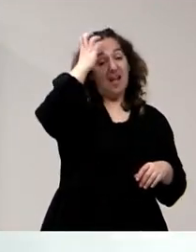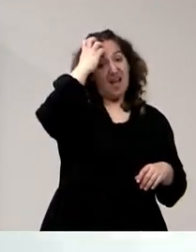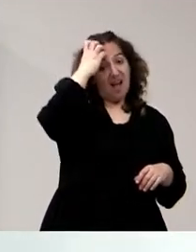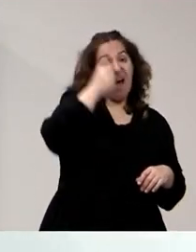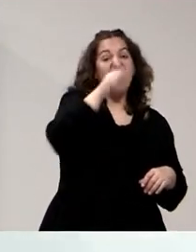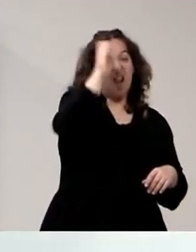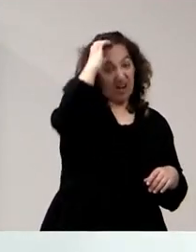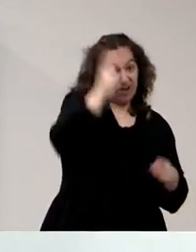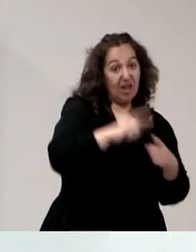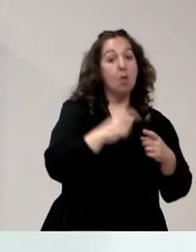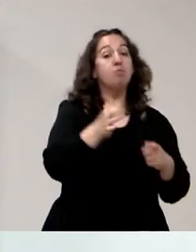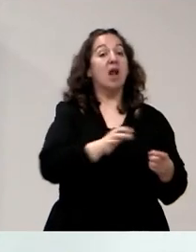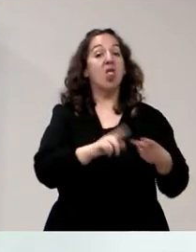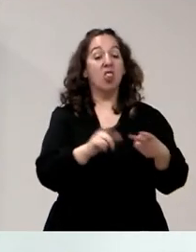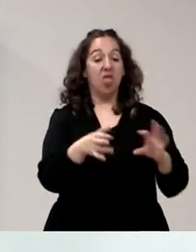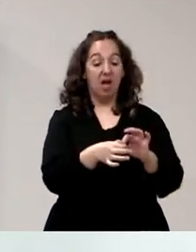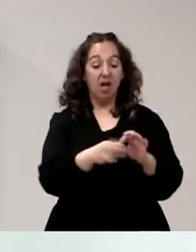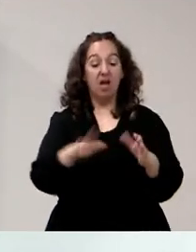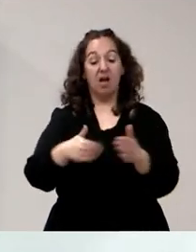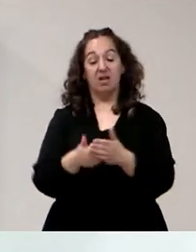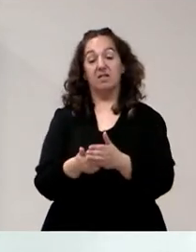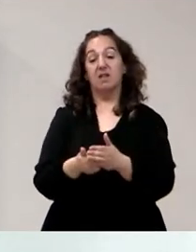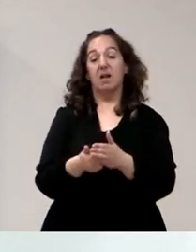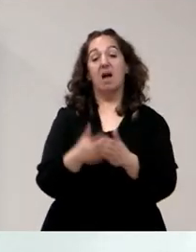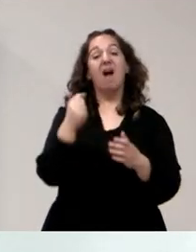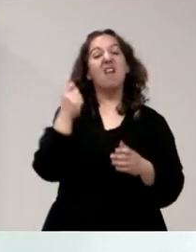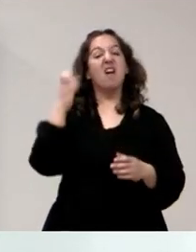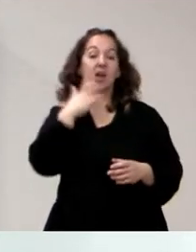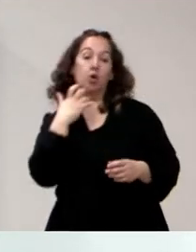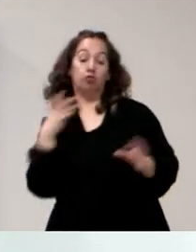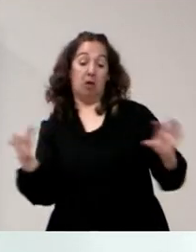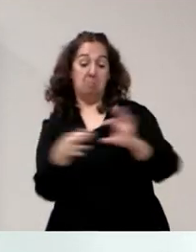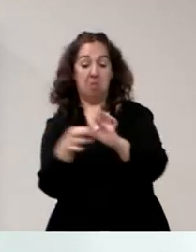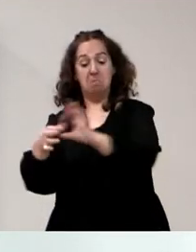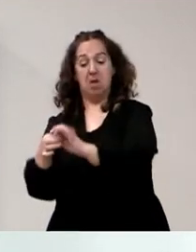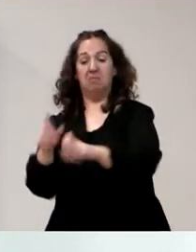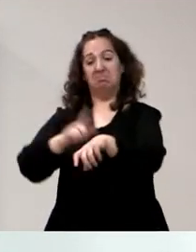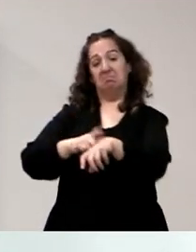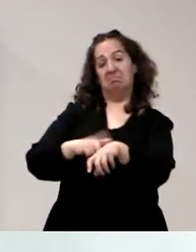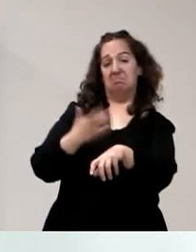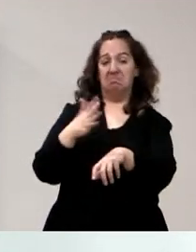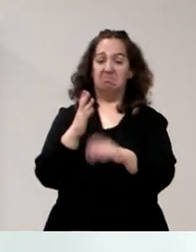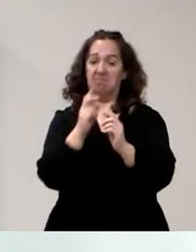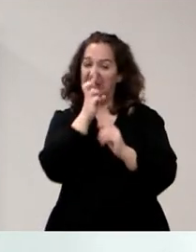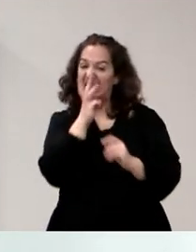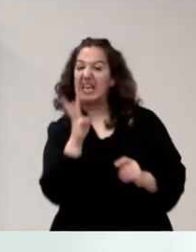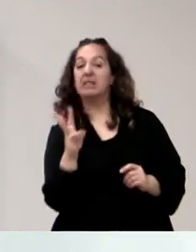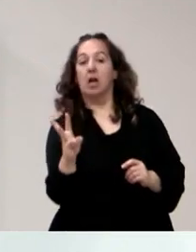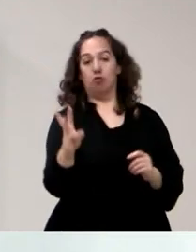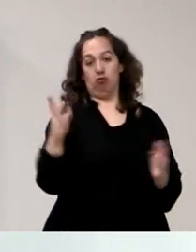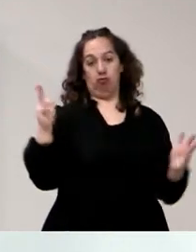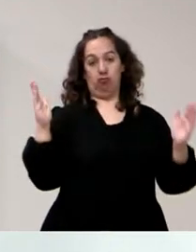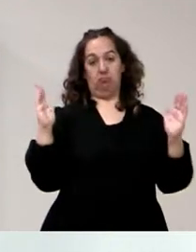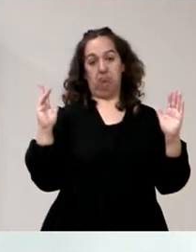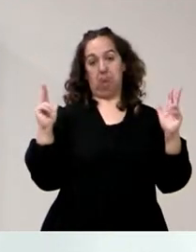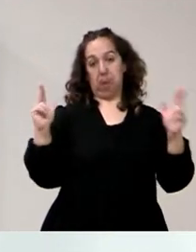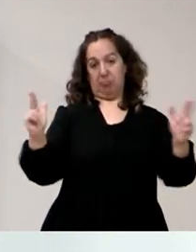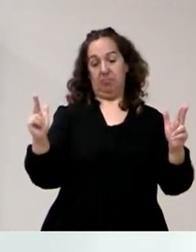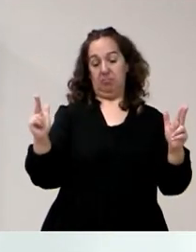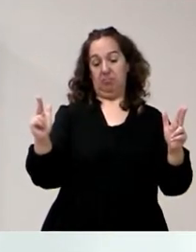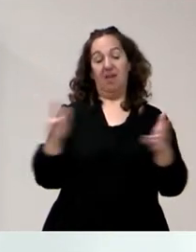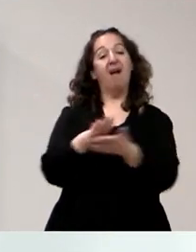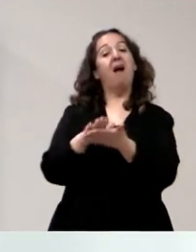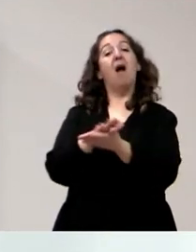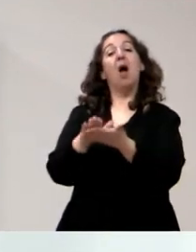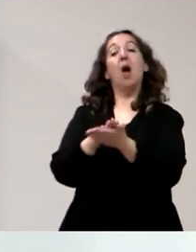la puesta en marcha del del tramo de alar del Rey reyosa habrá un Gap de unos 3 años no no voy a hablar